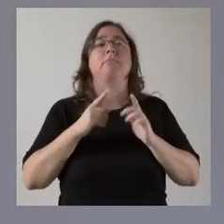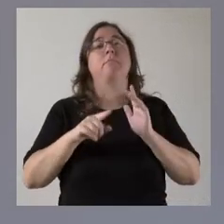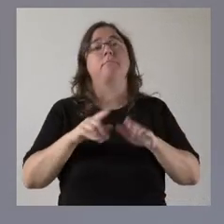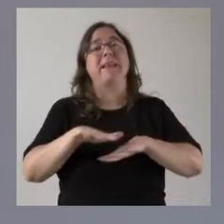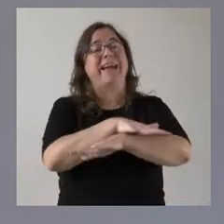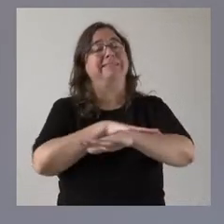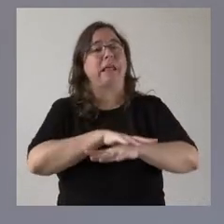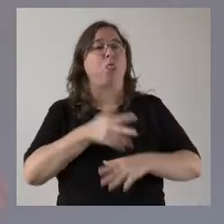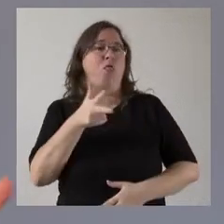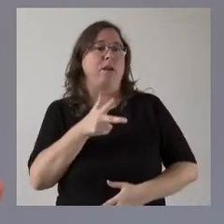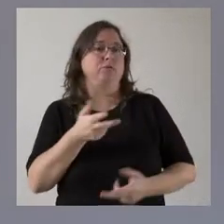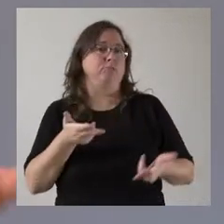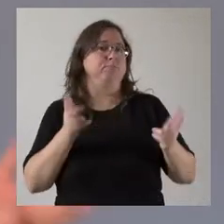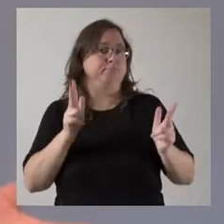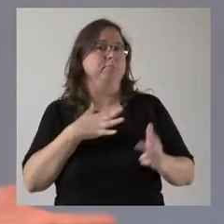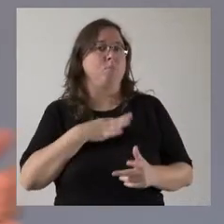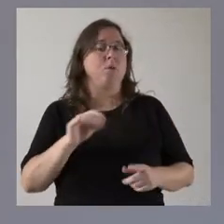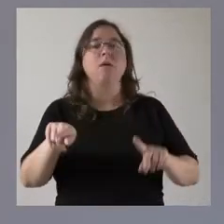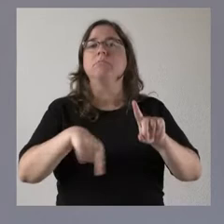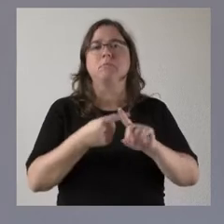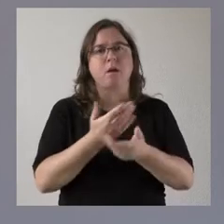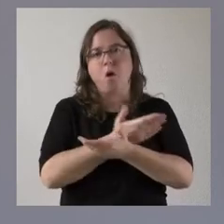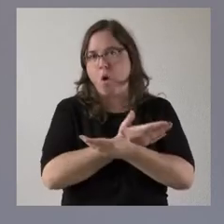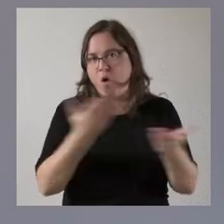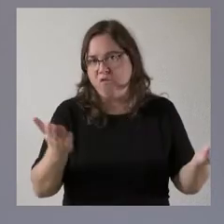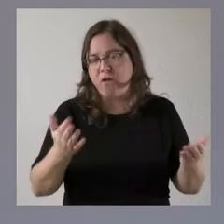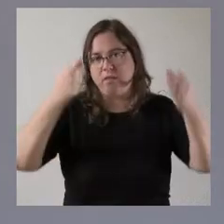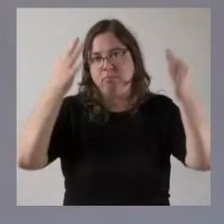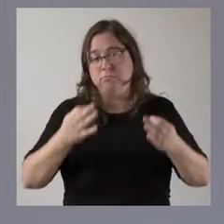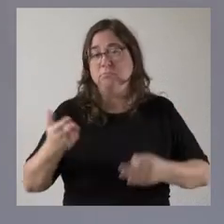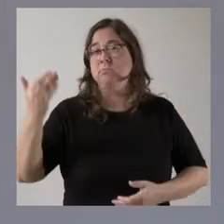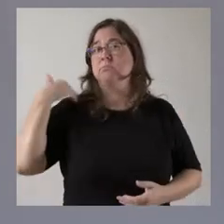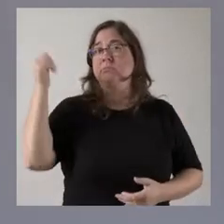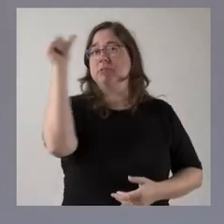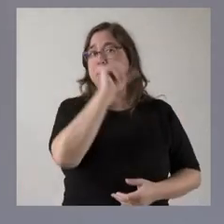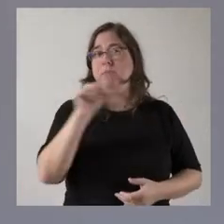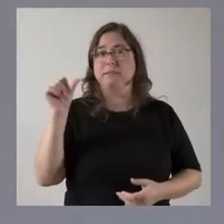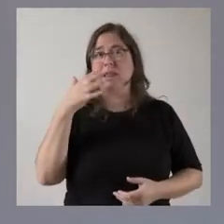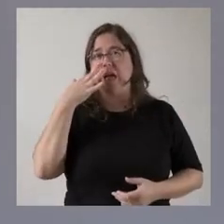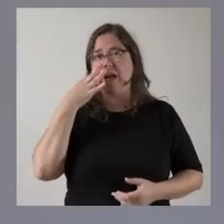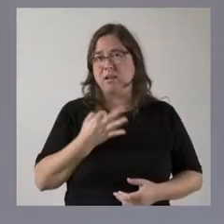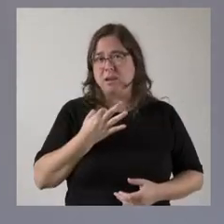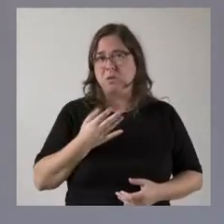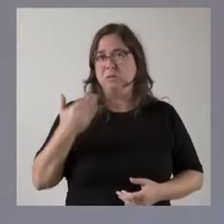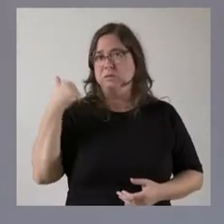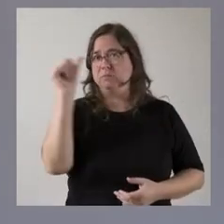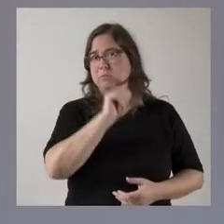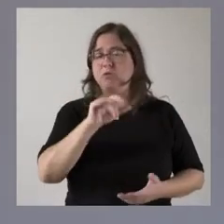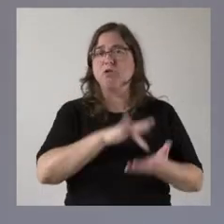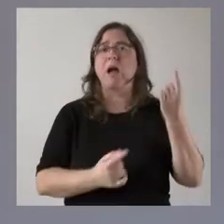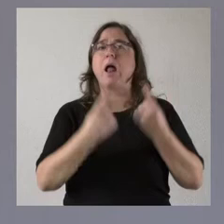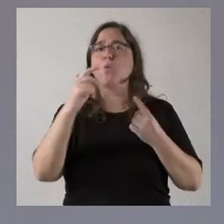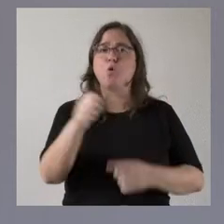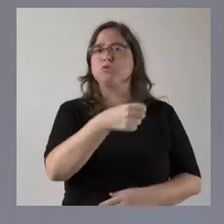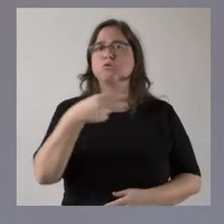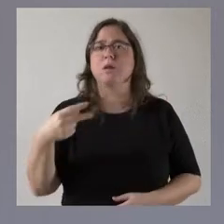y también reafirmamos nuestra confianza en la justicia fue la semana pasada creo recordar donde tuvimos conocimiento de alguna resoluciones